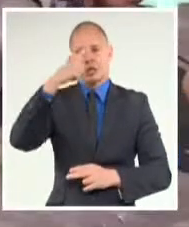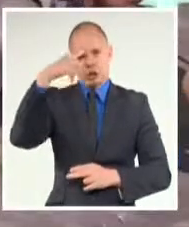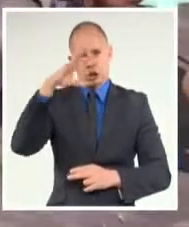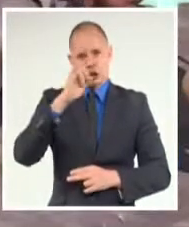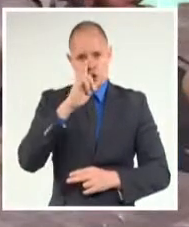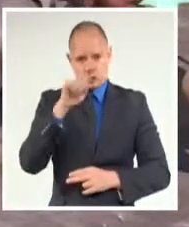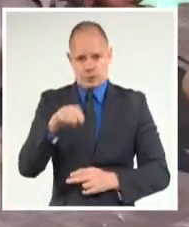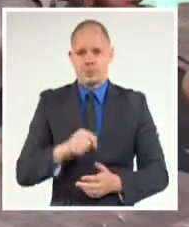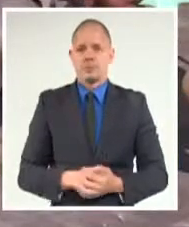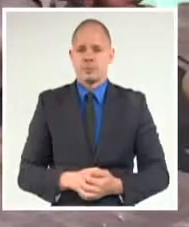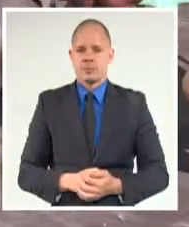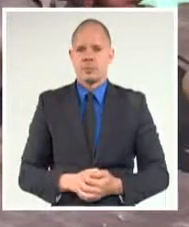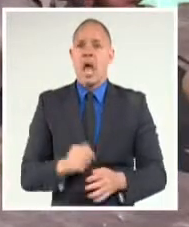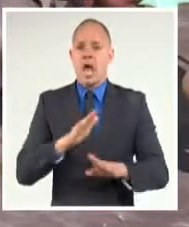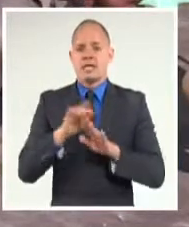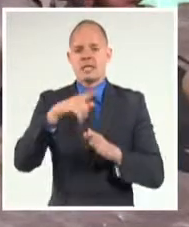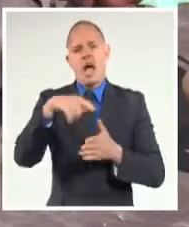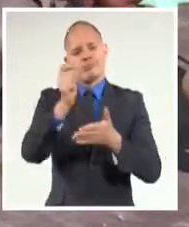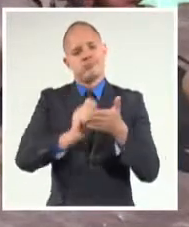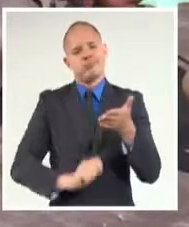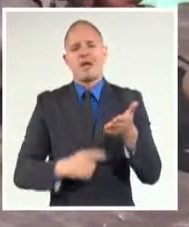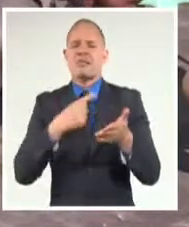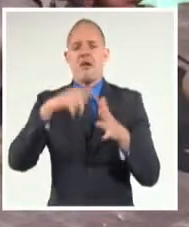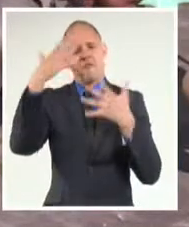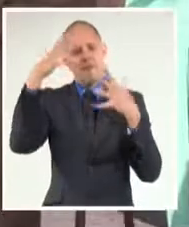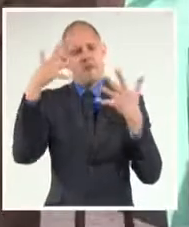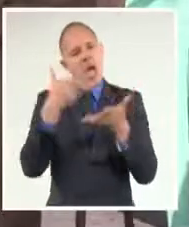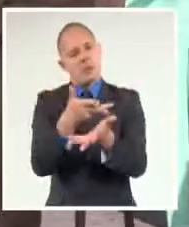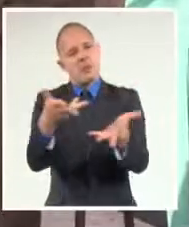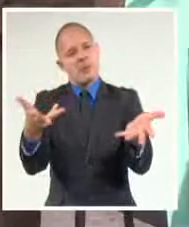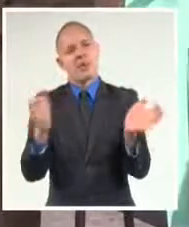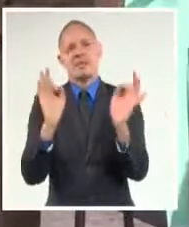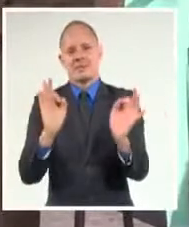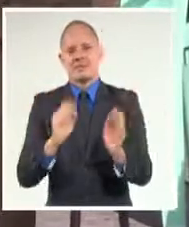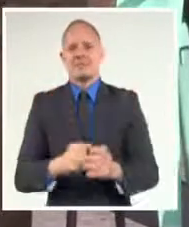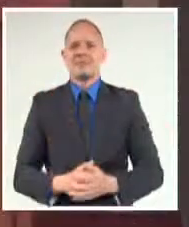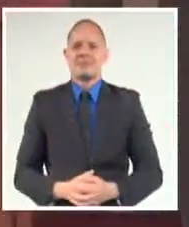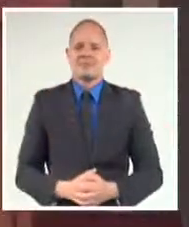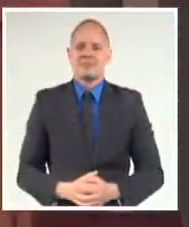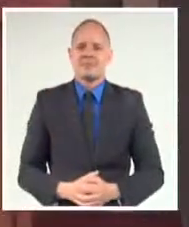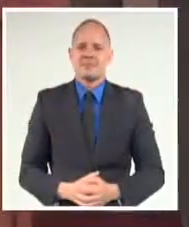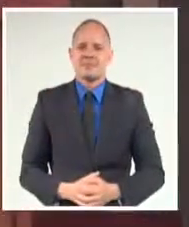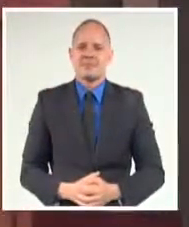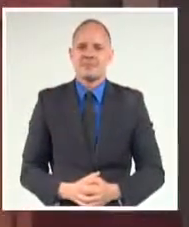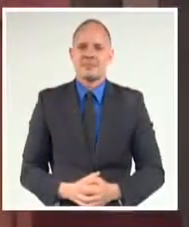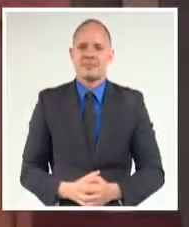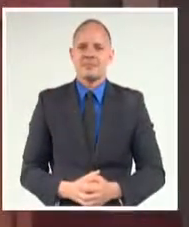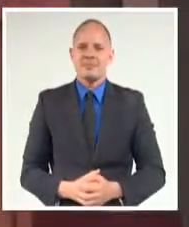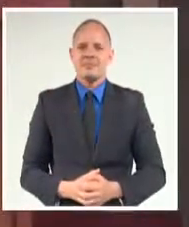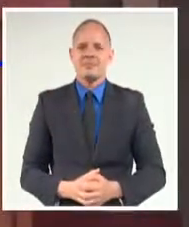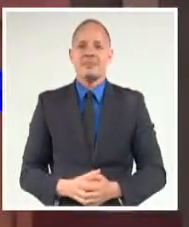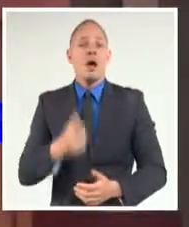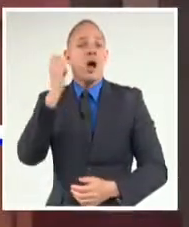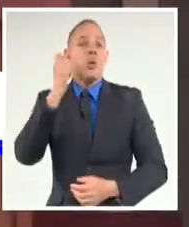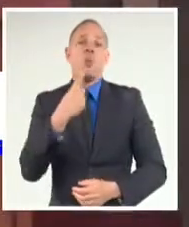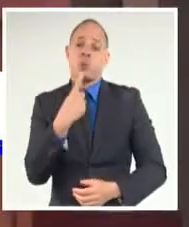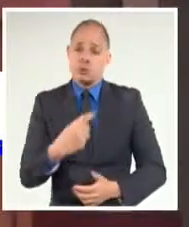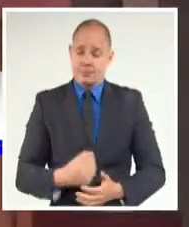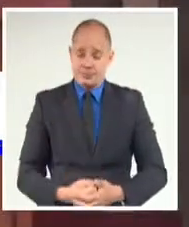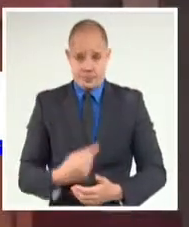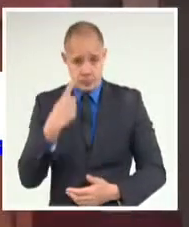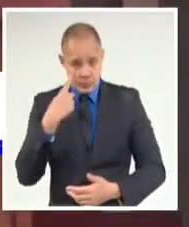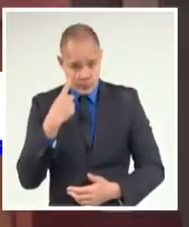Reyes, quien por medio de una carta felicitó a todos sus trabajadores. Los convoco a seguir haciendo lo mejor que